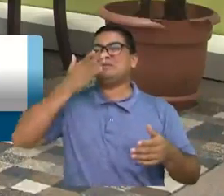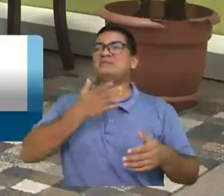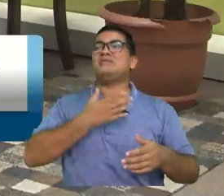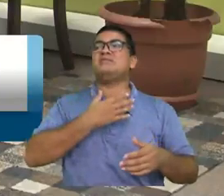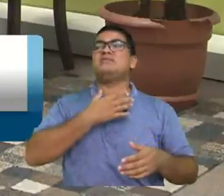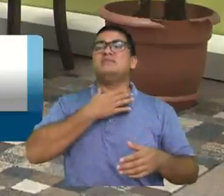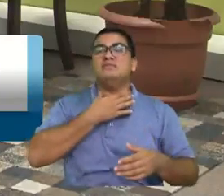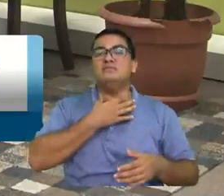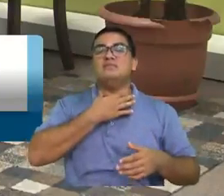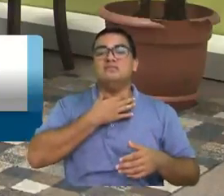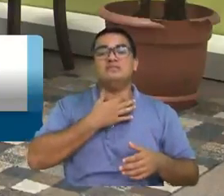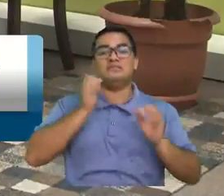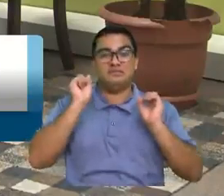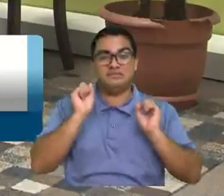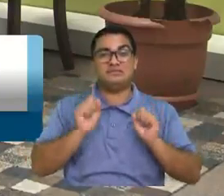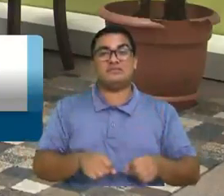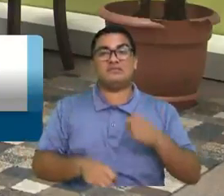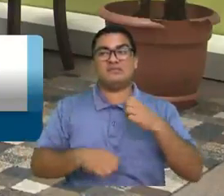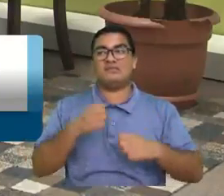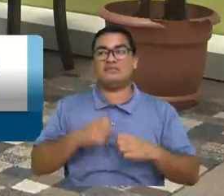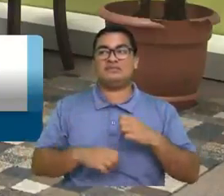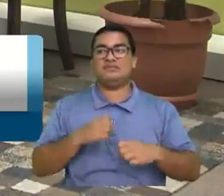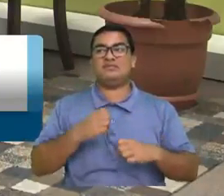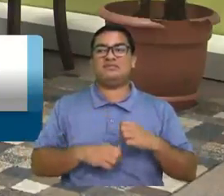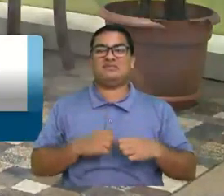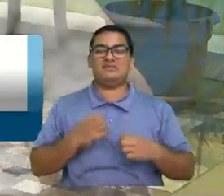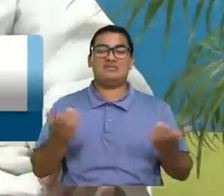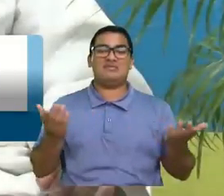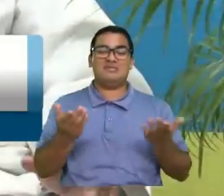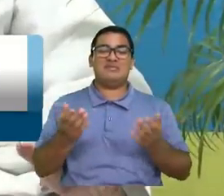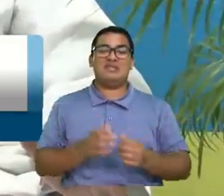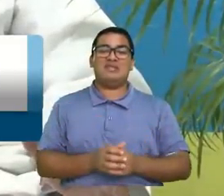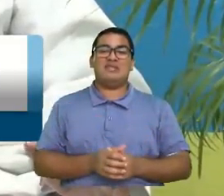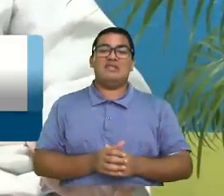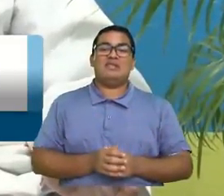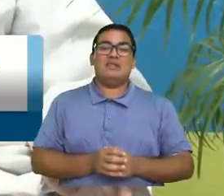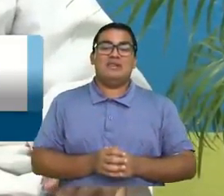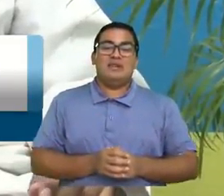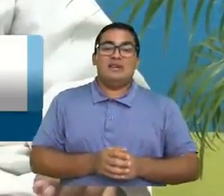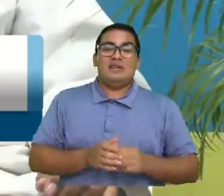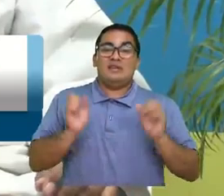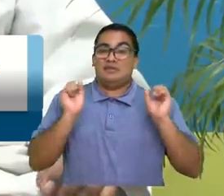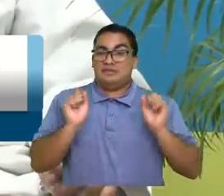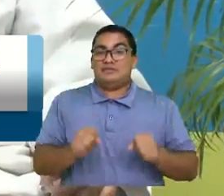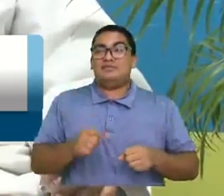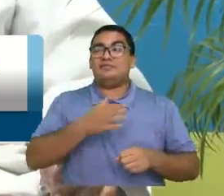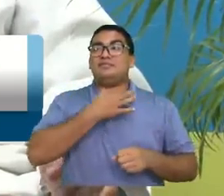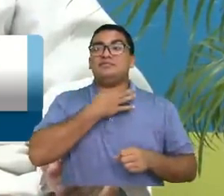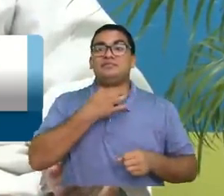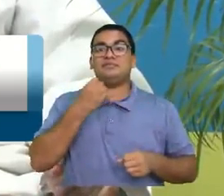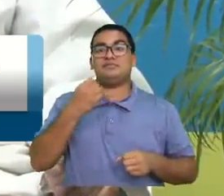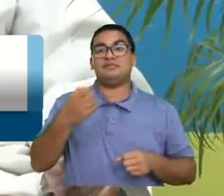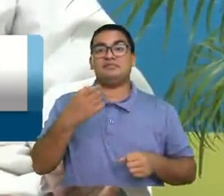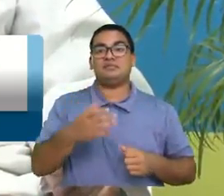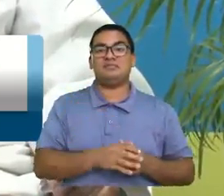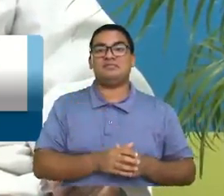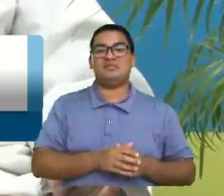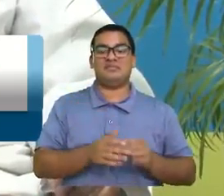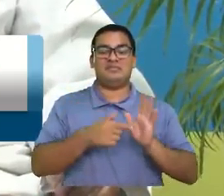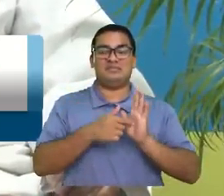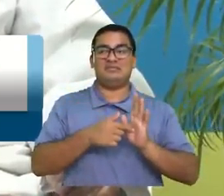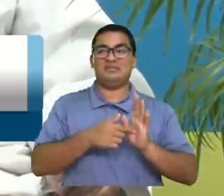causar problemas respiratorios o me puede causar problemas a nivel de la garganta y me puede dar un dolor en la garganta. Entonces, si yo voy a limpiar